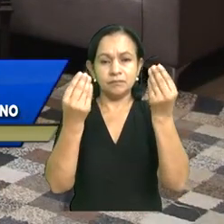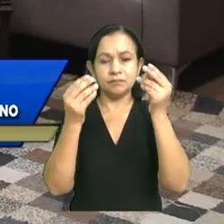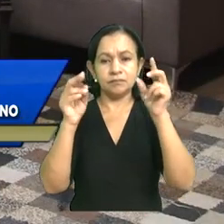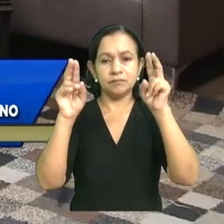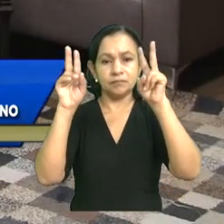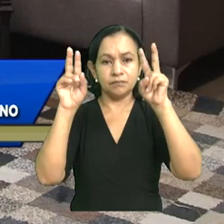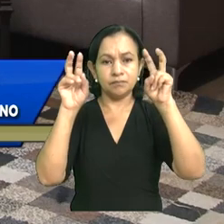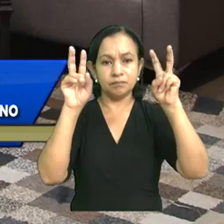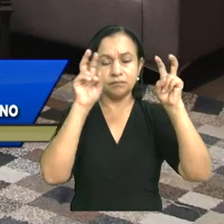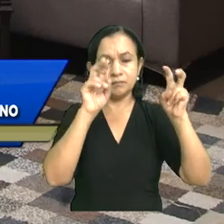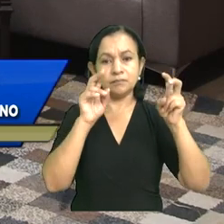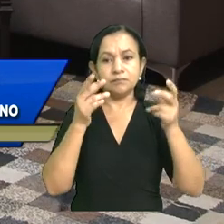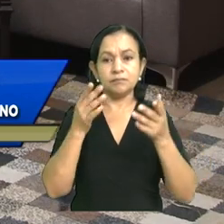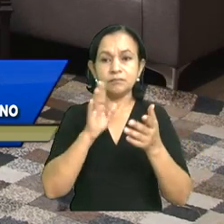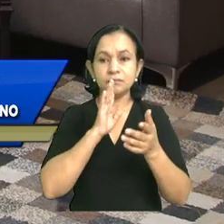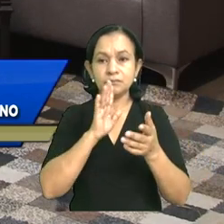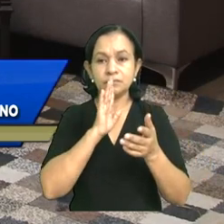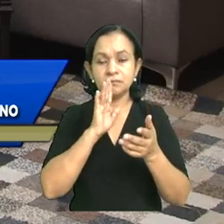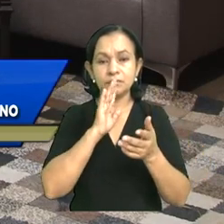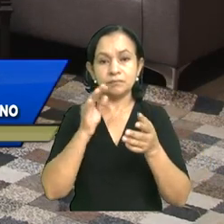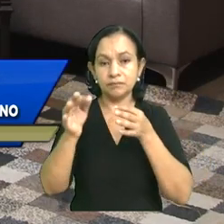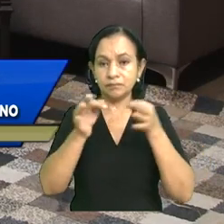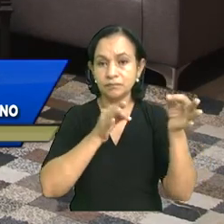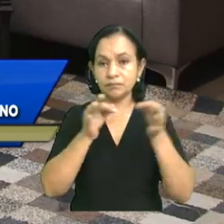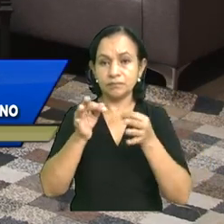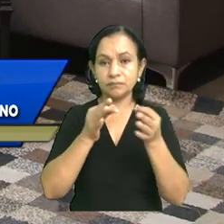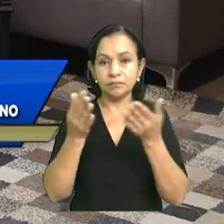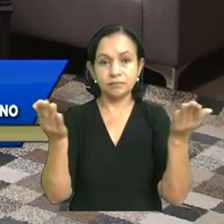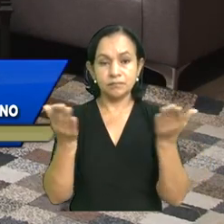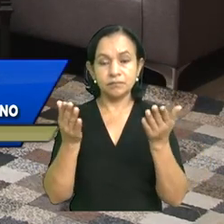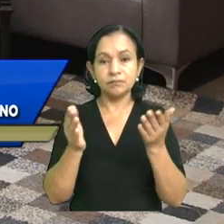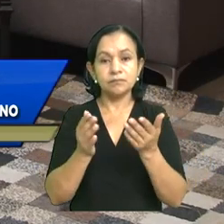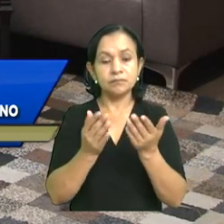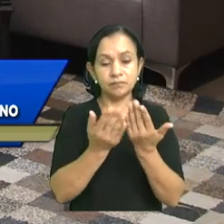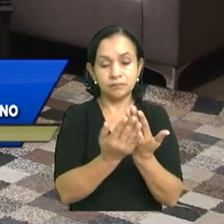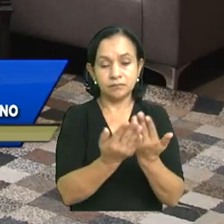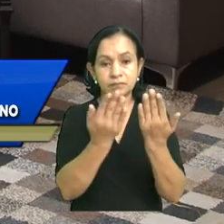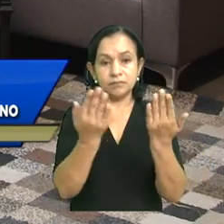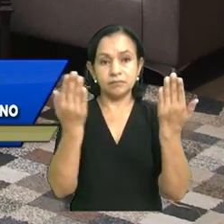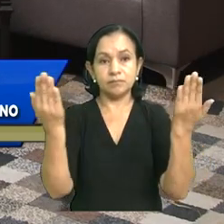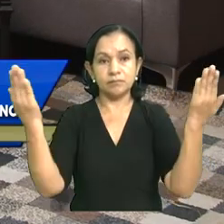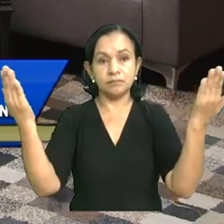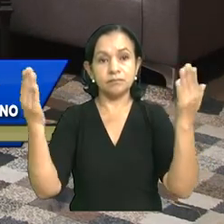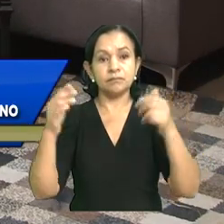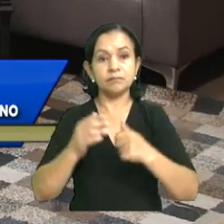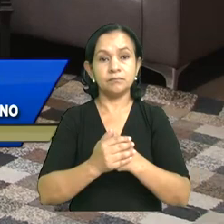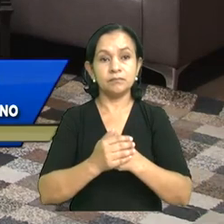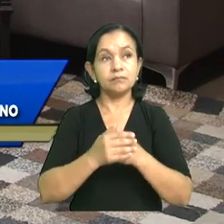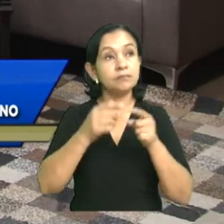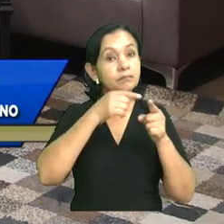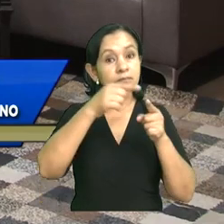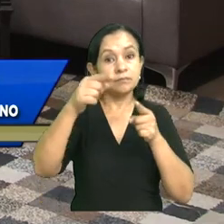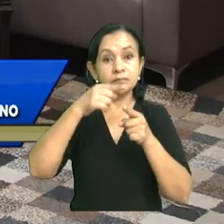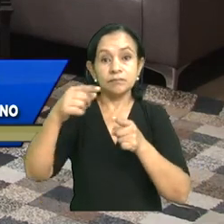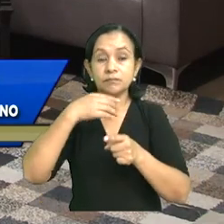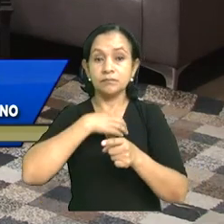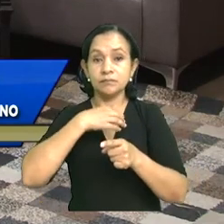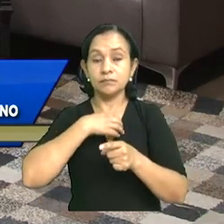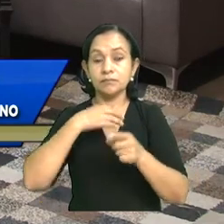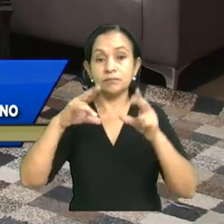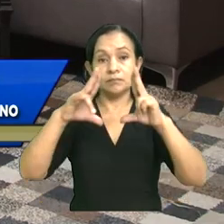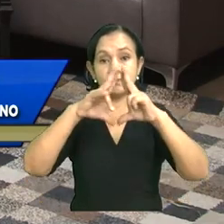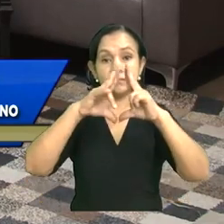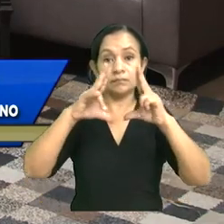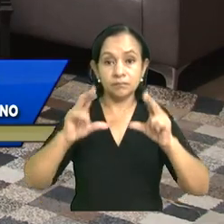claro. Estamos mencionando, ¿verdad?, un poquito de los museos municipales también. Y es parte del rescate de la identidad